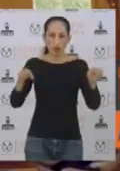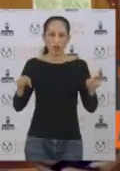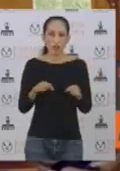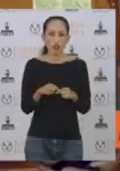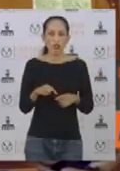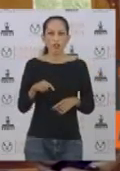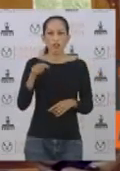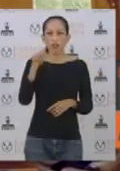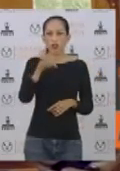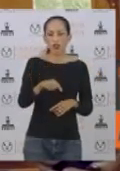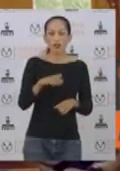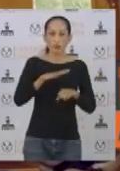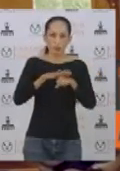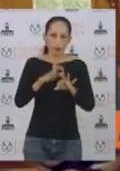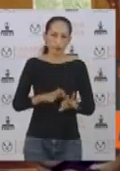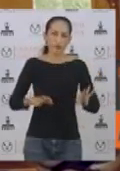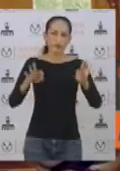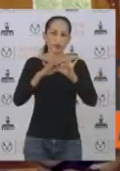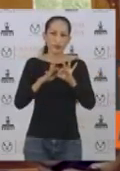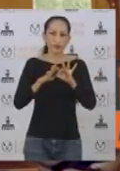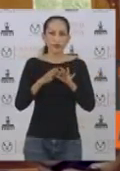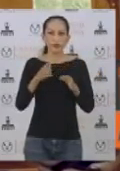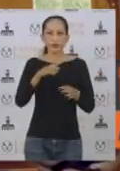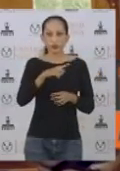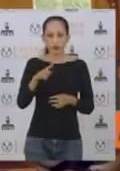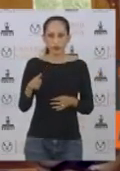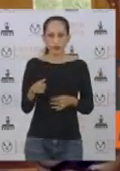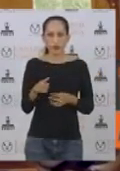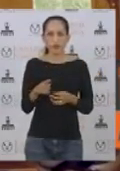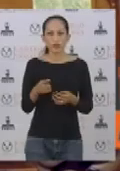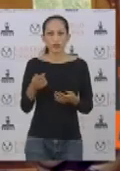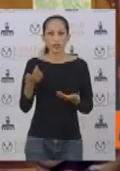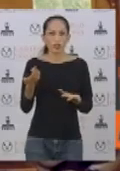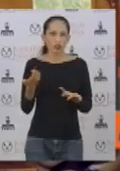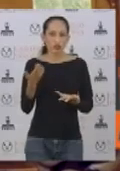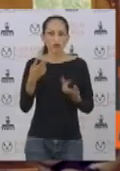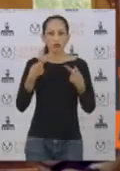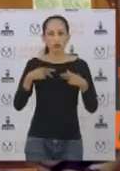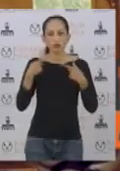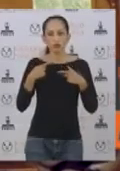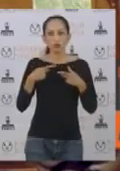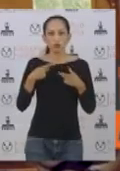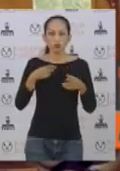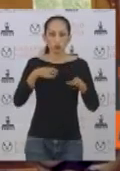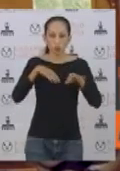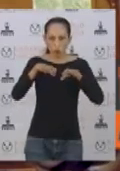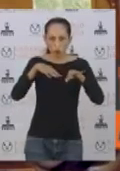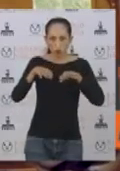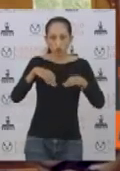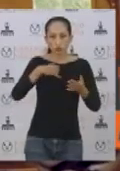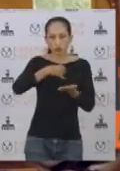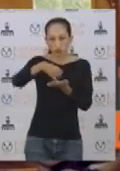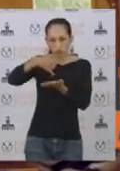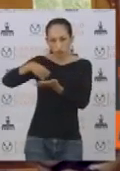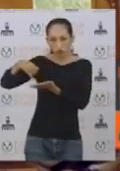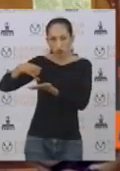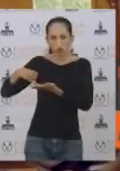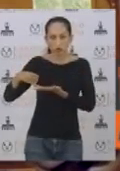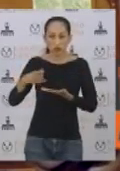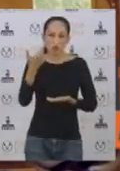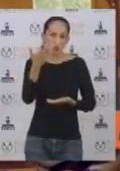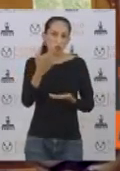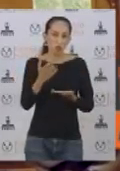hectáreas es una fuente muy importante de ingresos para los agricultores nayaritas.